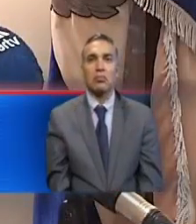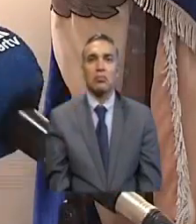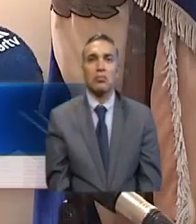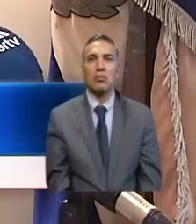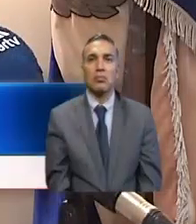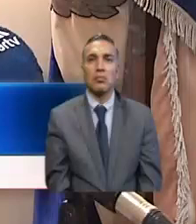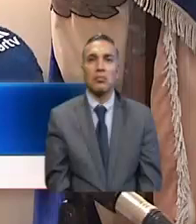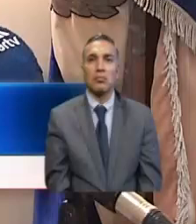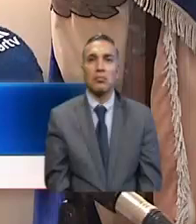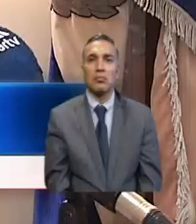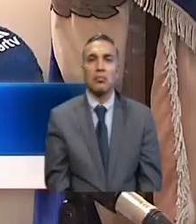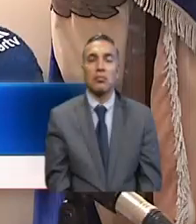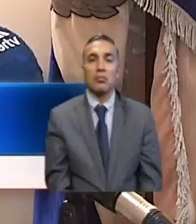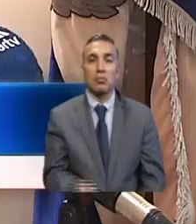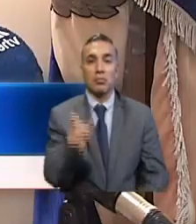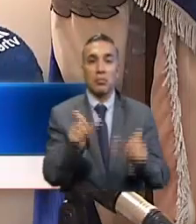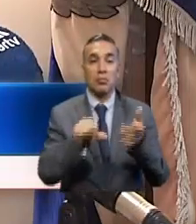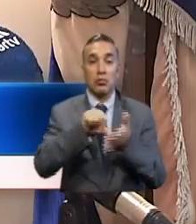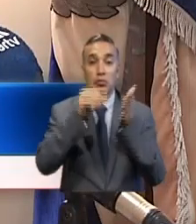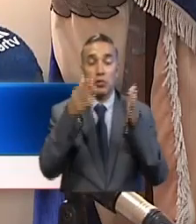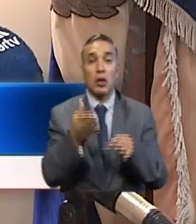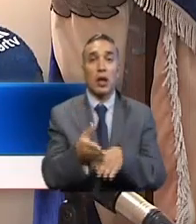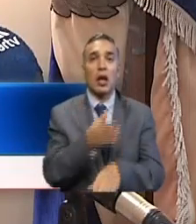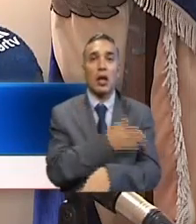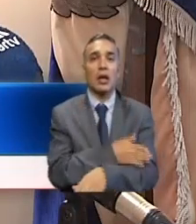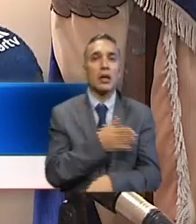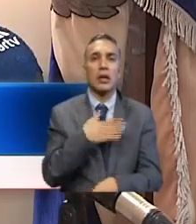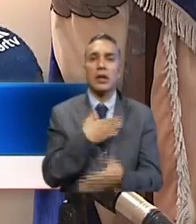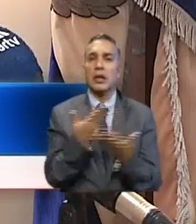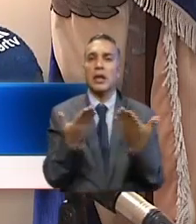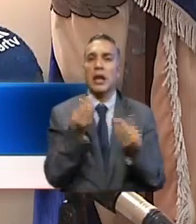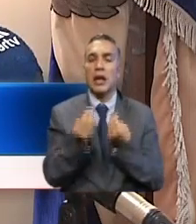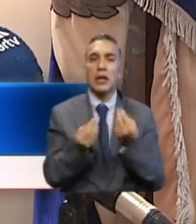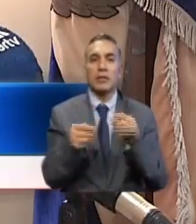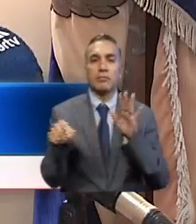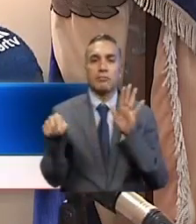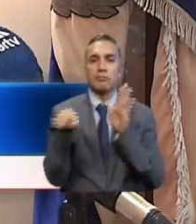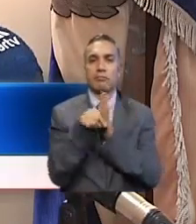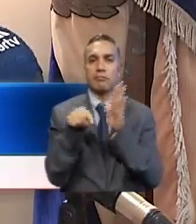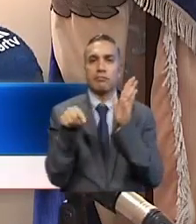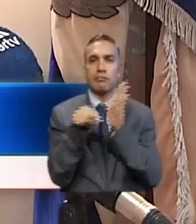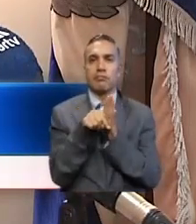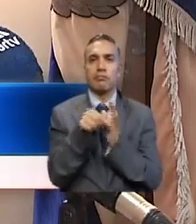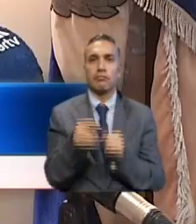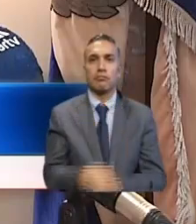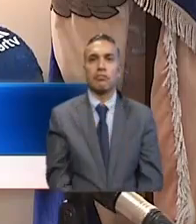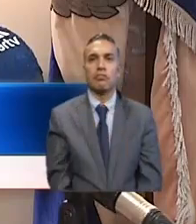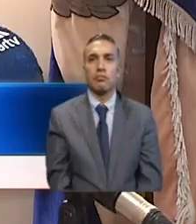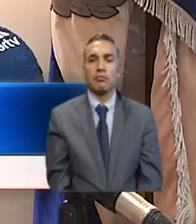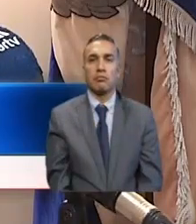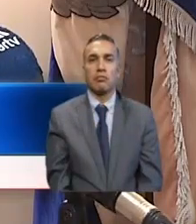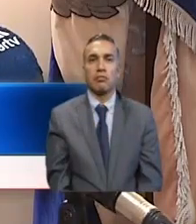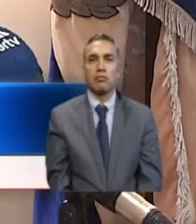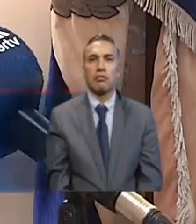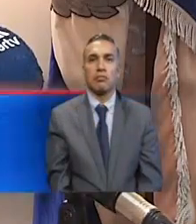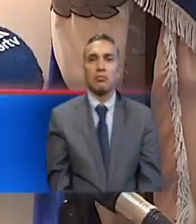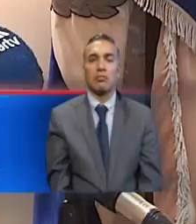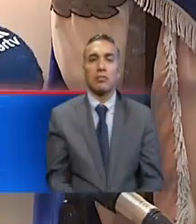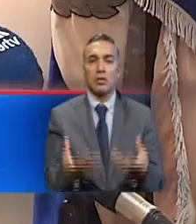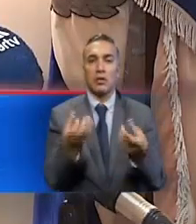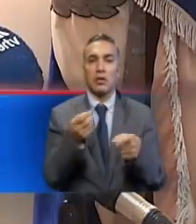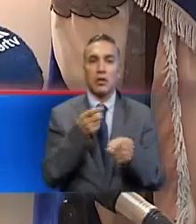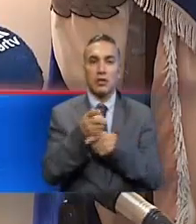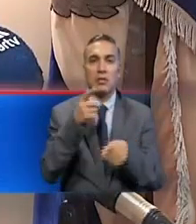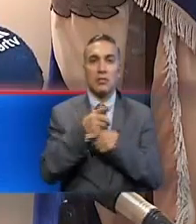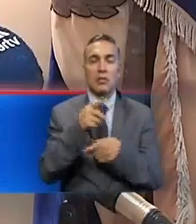que este ciudadano días anteriores había sido ya amenazado, han querido extorsionarlo